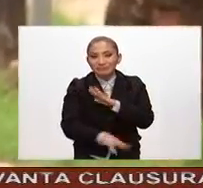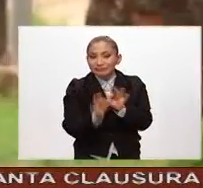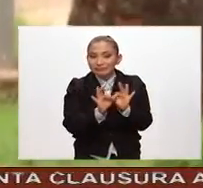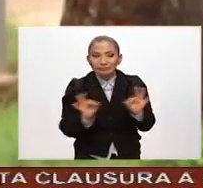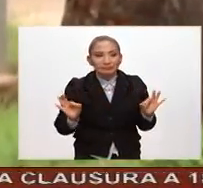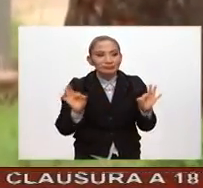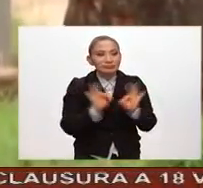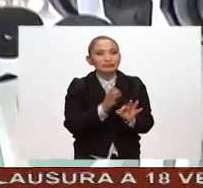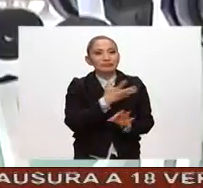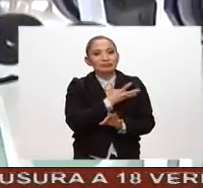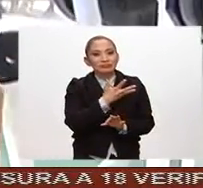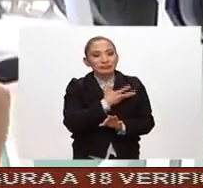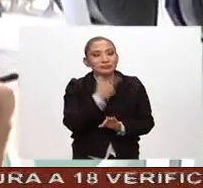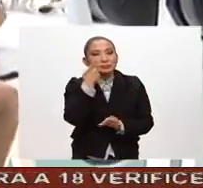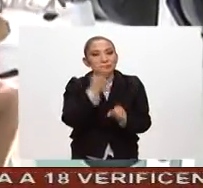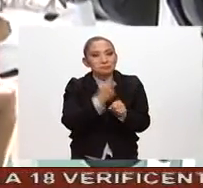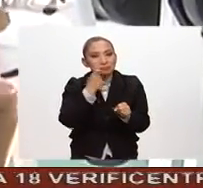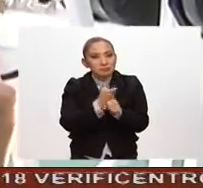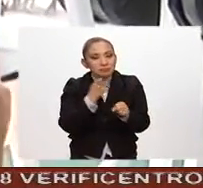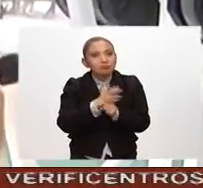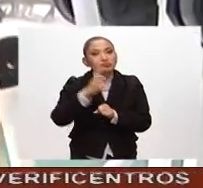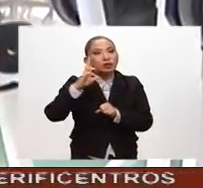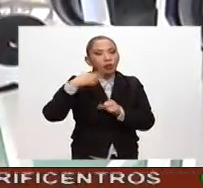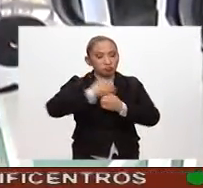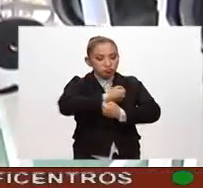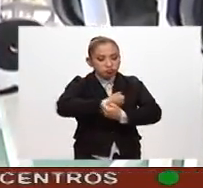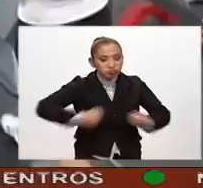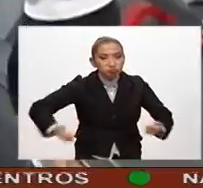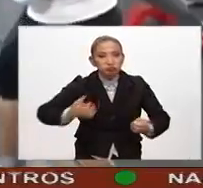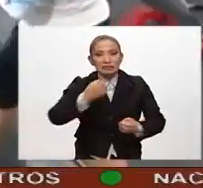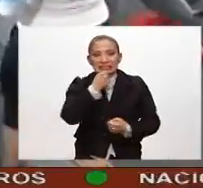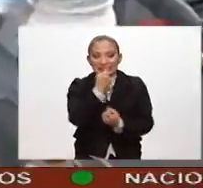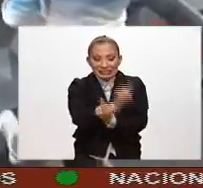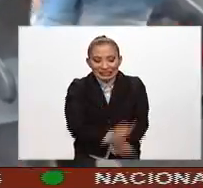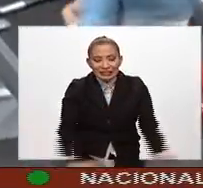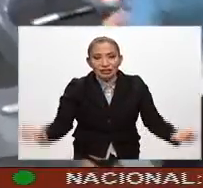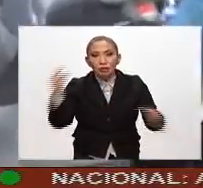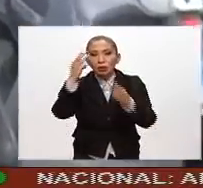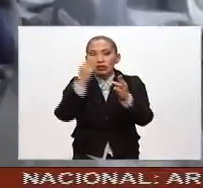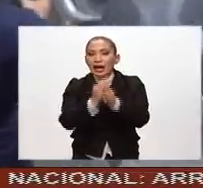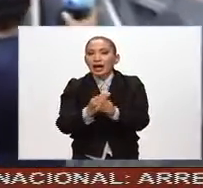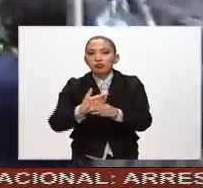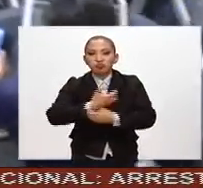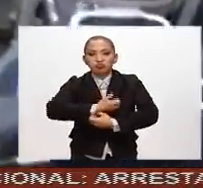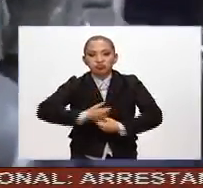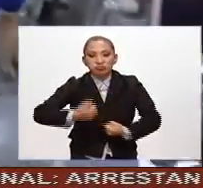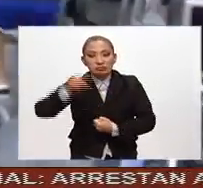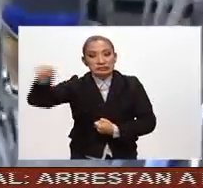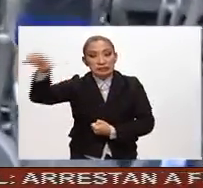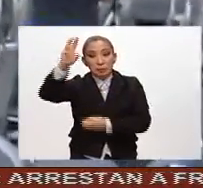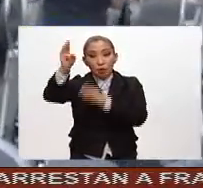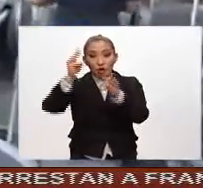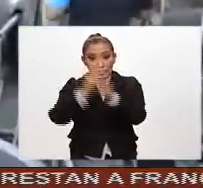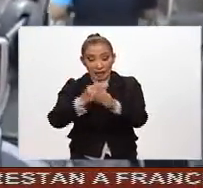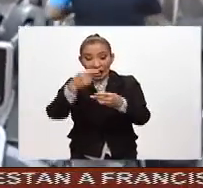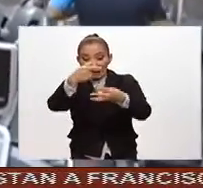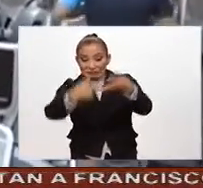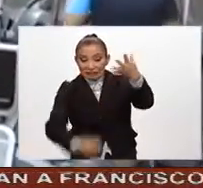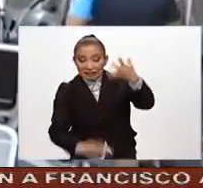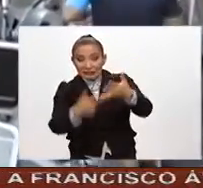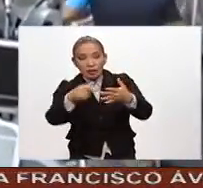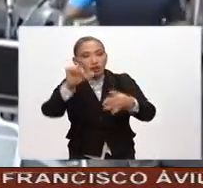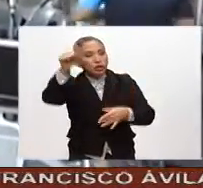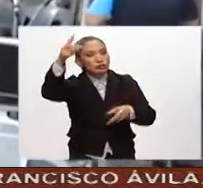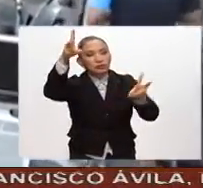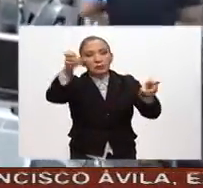fundamentales. Tenemos el primer lugar en obesidad infantil, tenemos el segundo lugar mundial en obesidad y hablando de